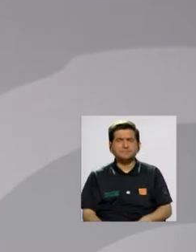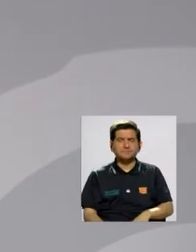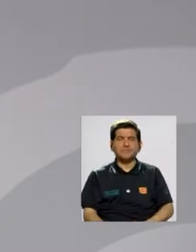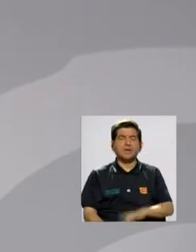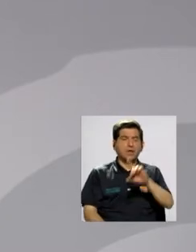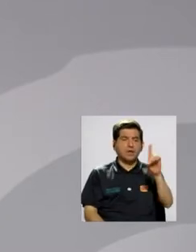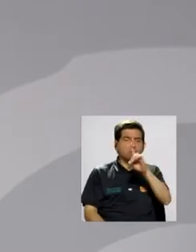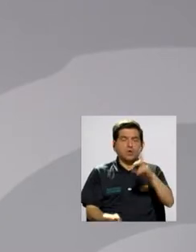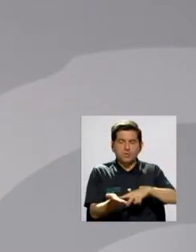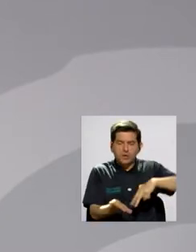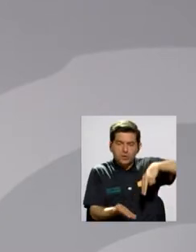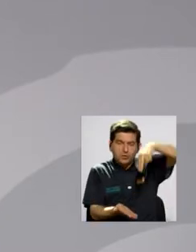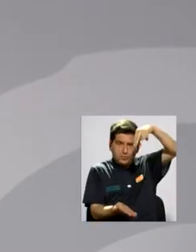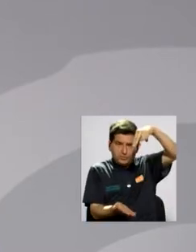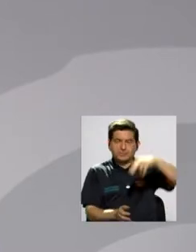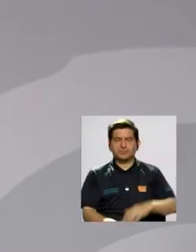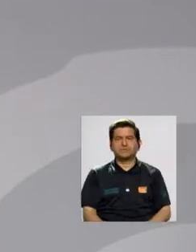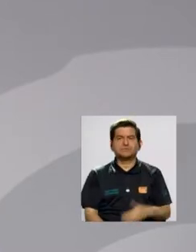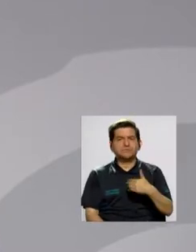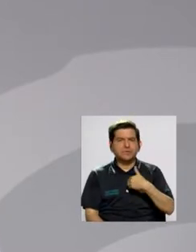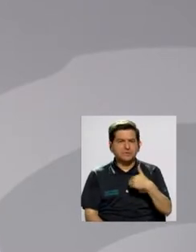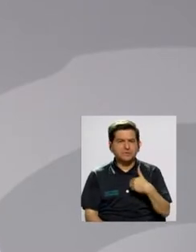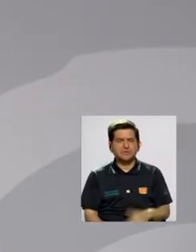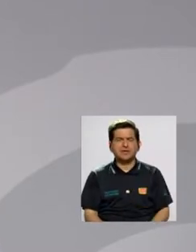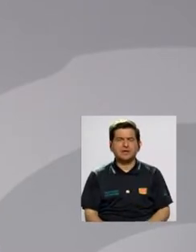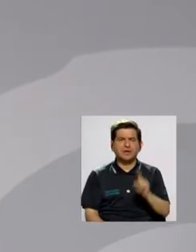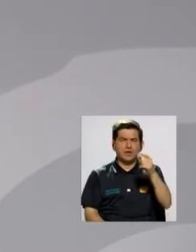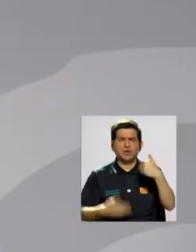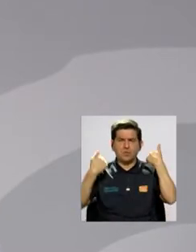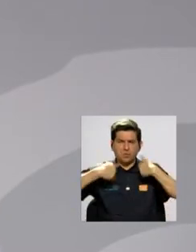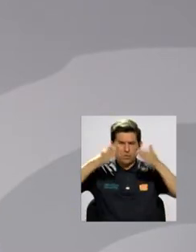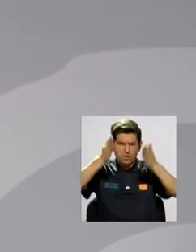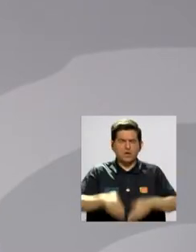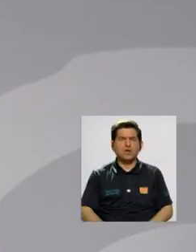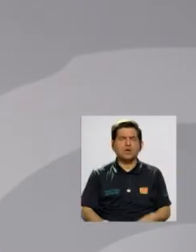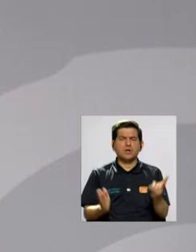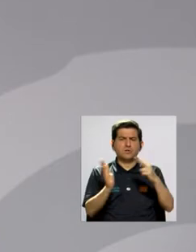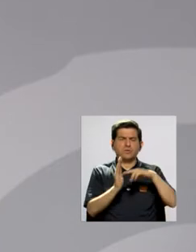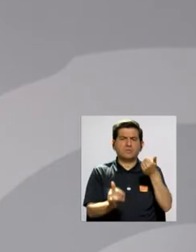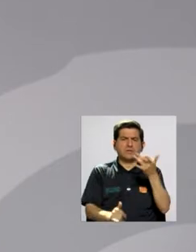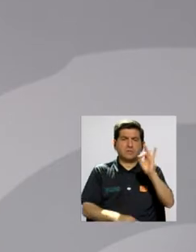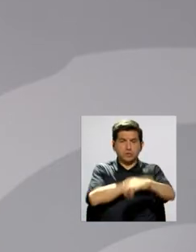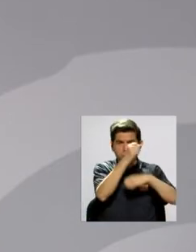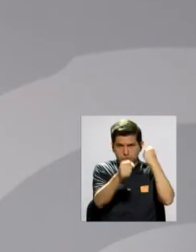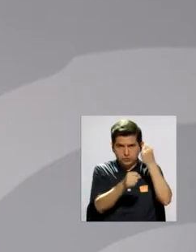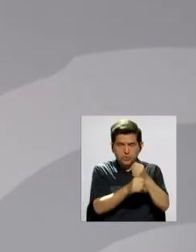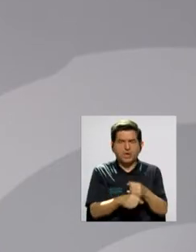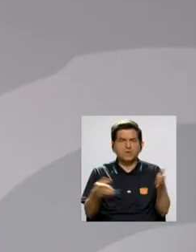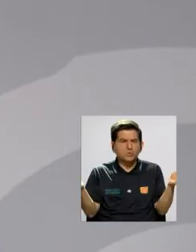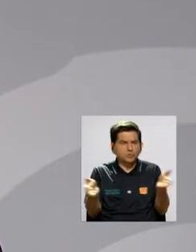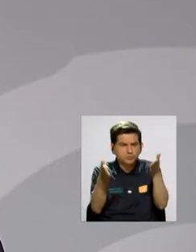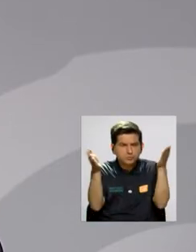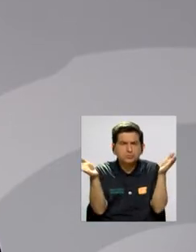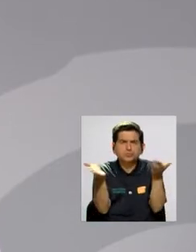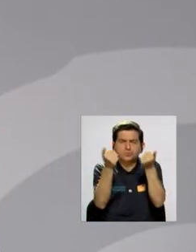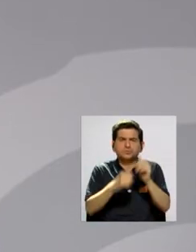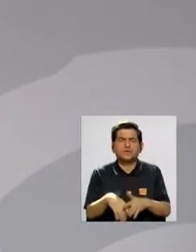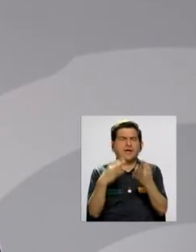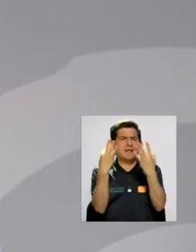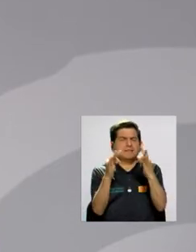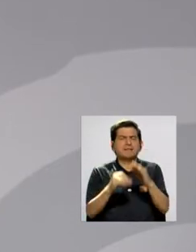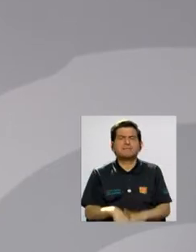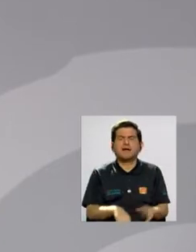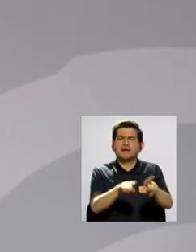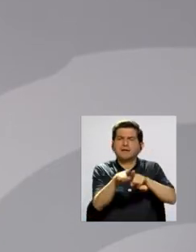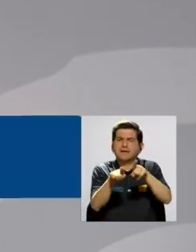de Resurrección, había un gran humanista que hace 2018 años propagaba que tratáramos de ser